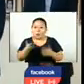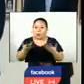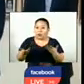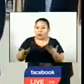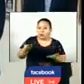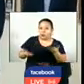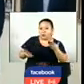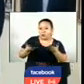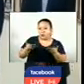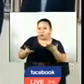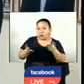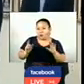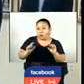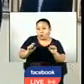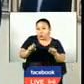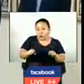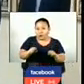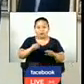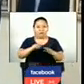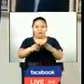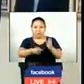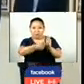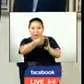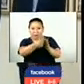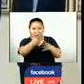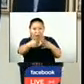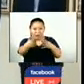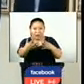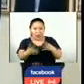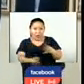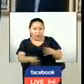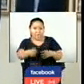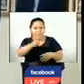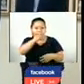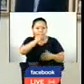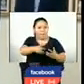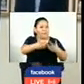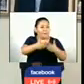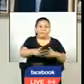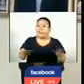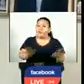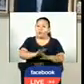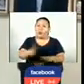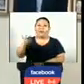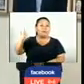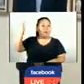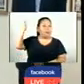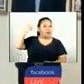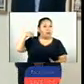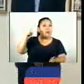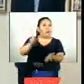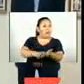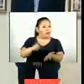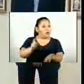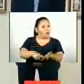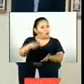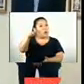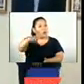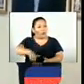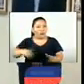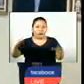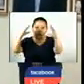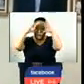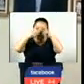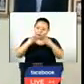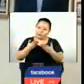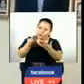posibilidad de privatización creo que eso es lo más importante es un tema es una deuda histórica y que estamos cumpliendo esta noche